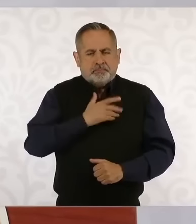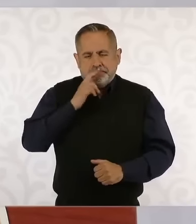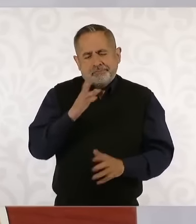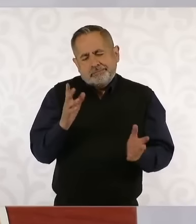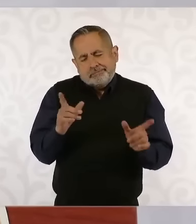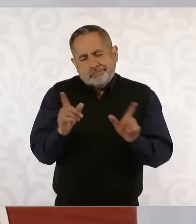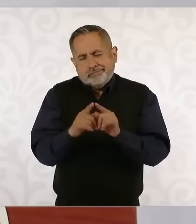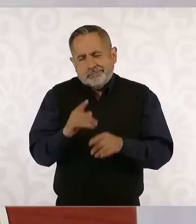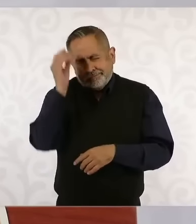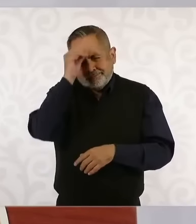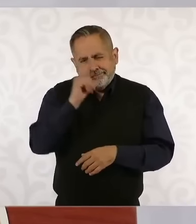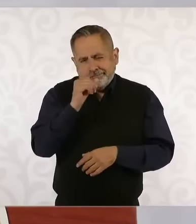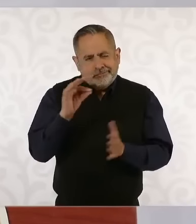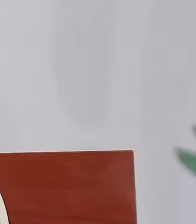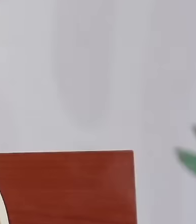ya.